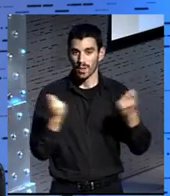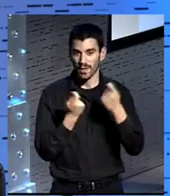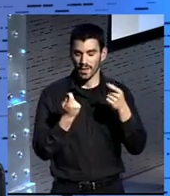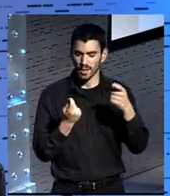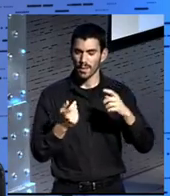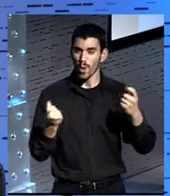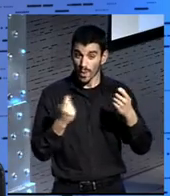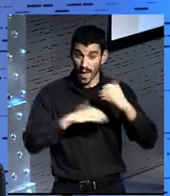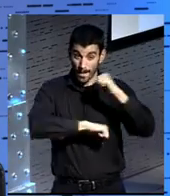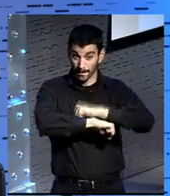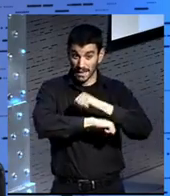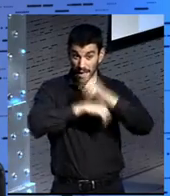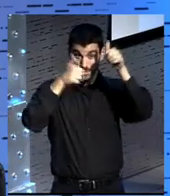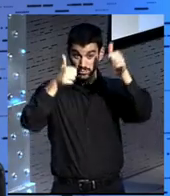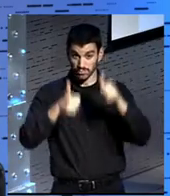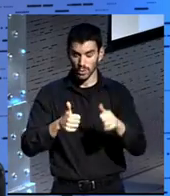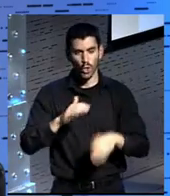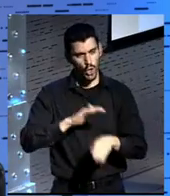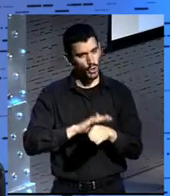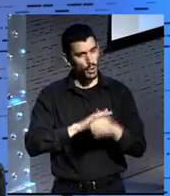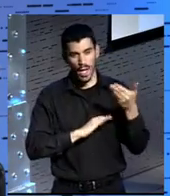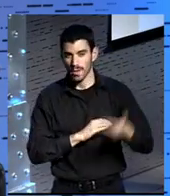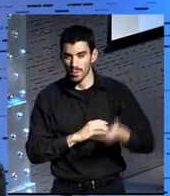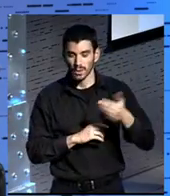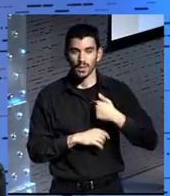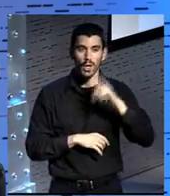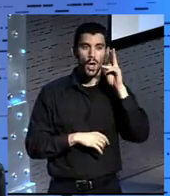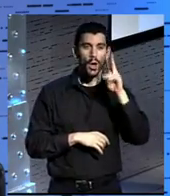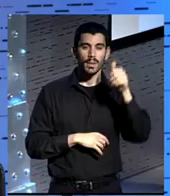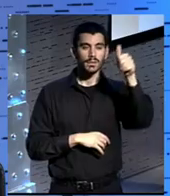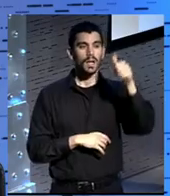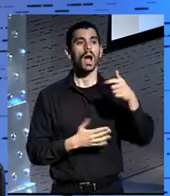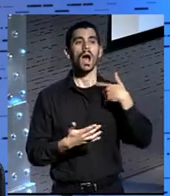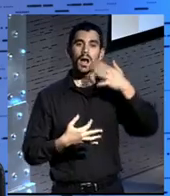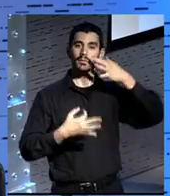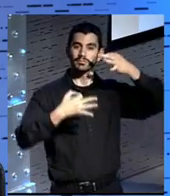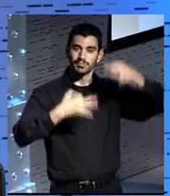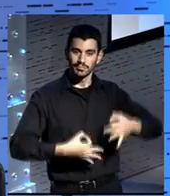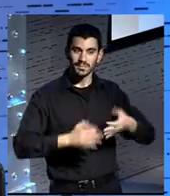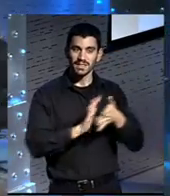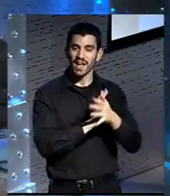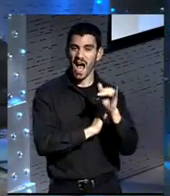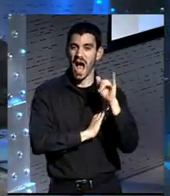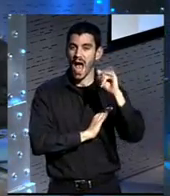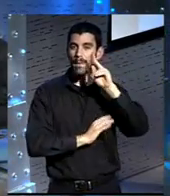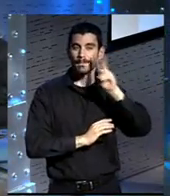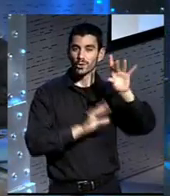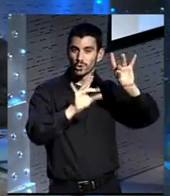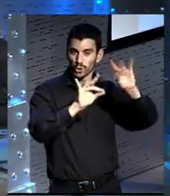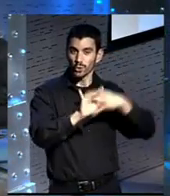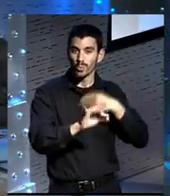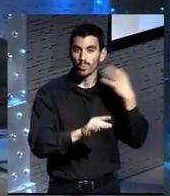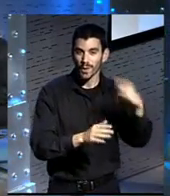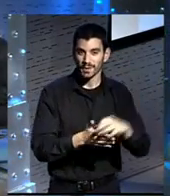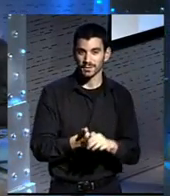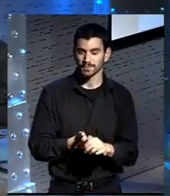el punto de vista comercial, porque tangibiliza esa relación de confianza, hace corpóreo al banco. ¿Hay un patriotismo bancario en España